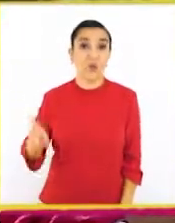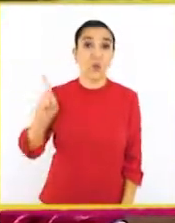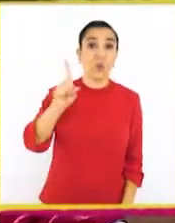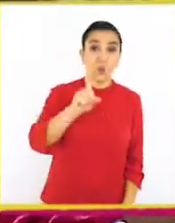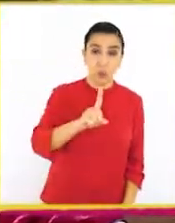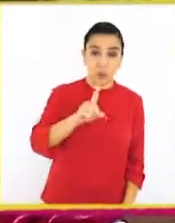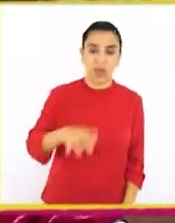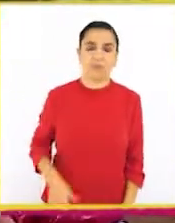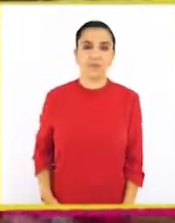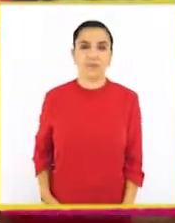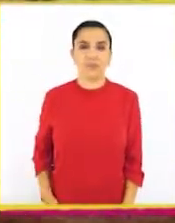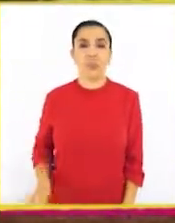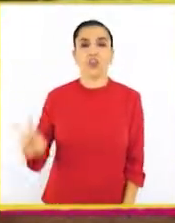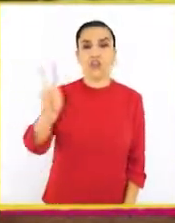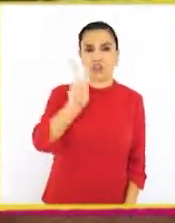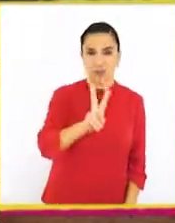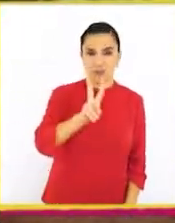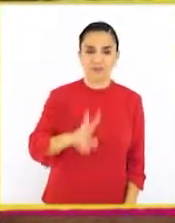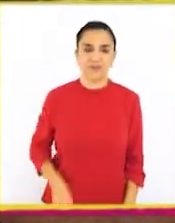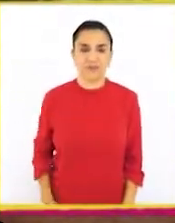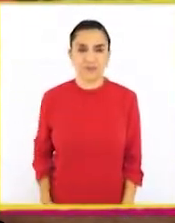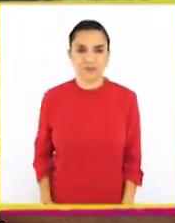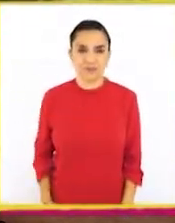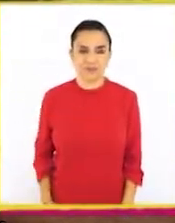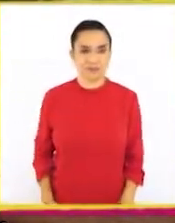Una y dos.